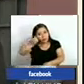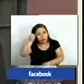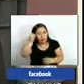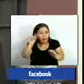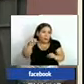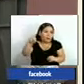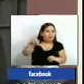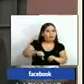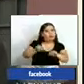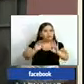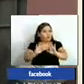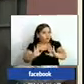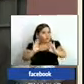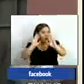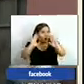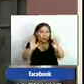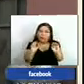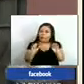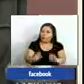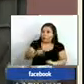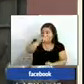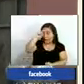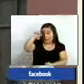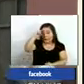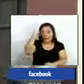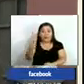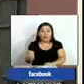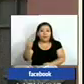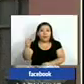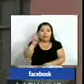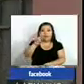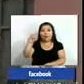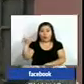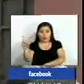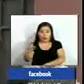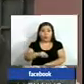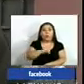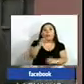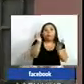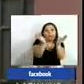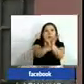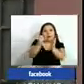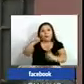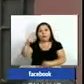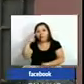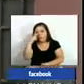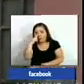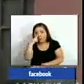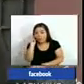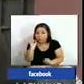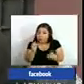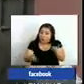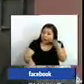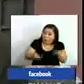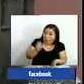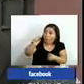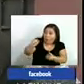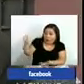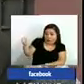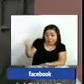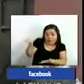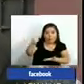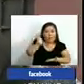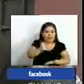fortuito de no haber trabajado los 21 días, mayo y junio, para poder ver si se nos puede pagar esos dos